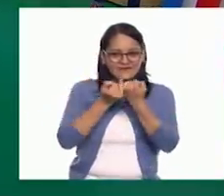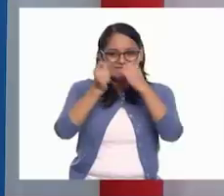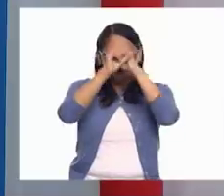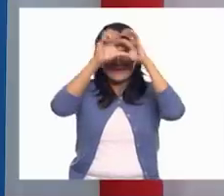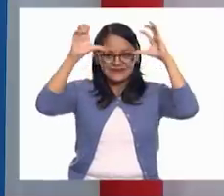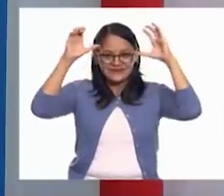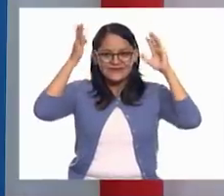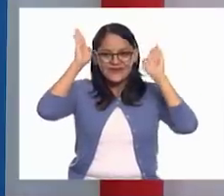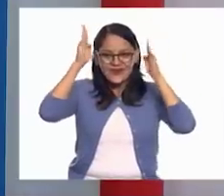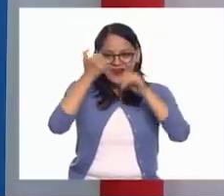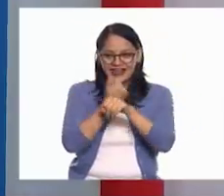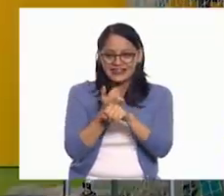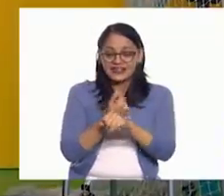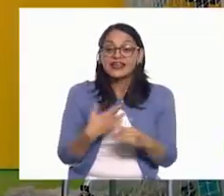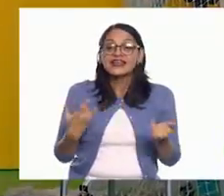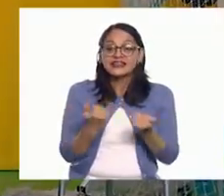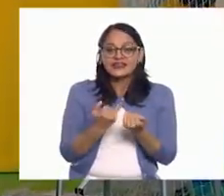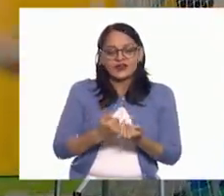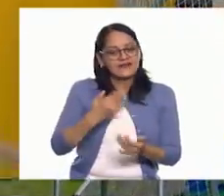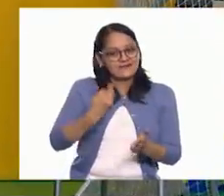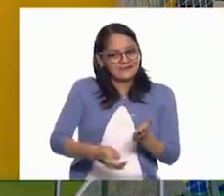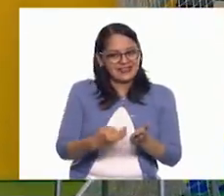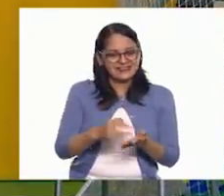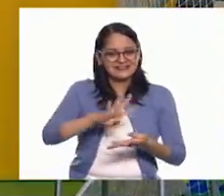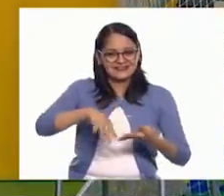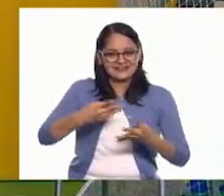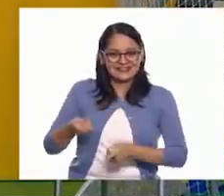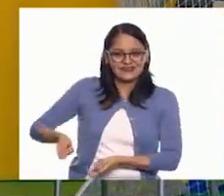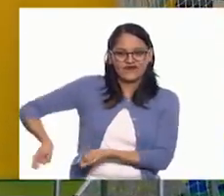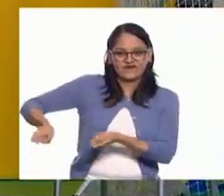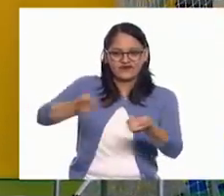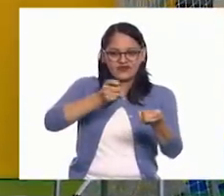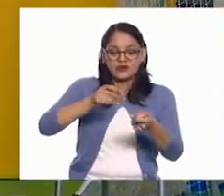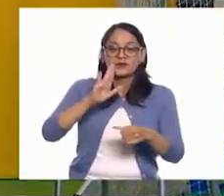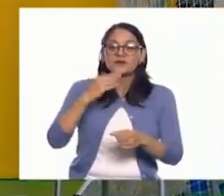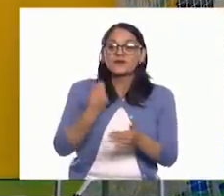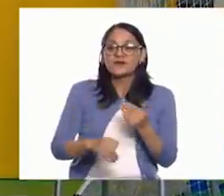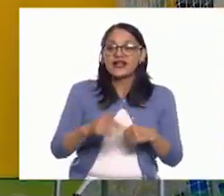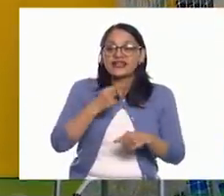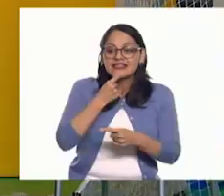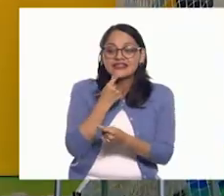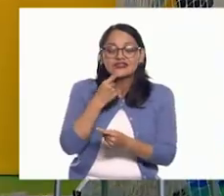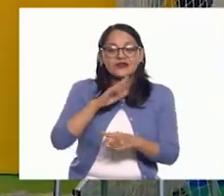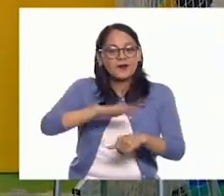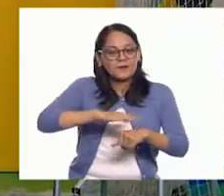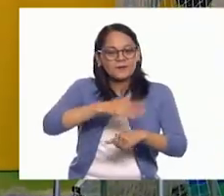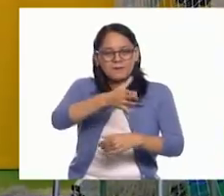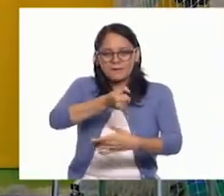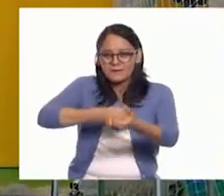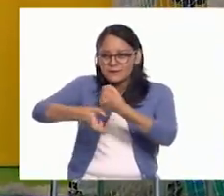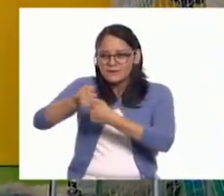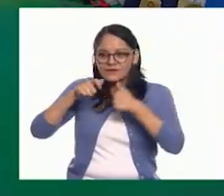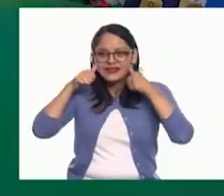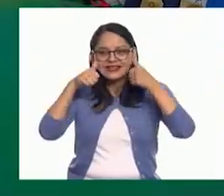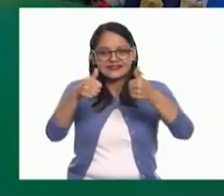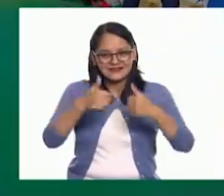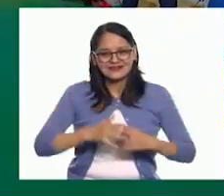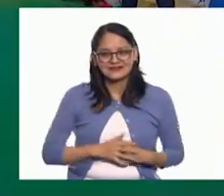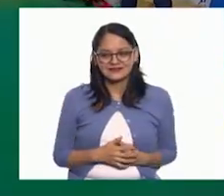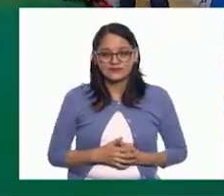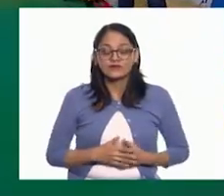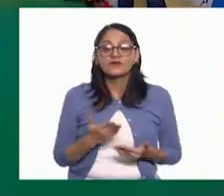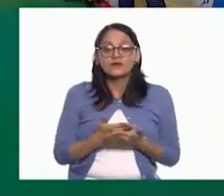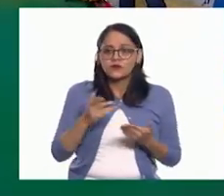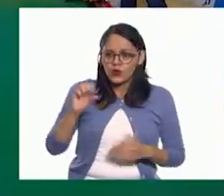eso que no les eché la atarraya, porque si no, hubiera atrapado más de su atención. Exacto. Pero,